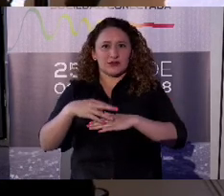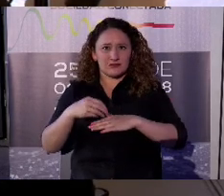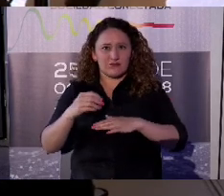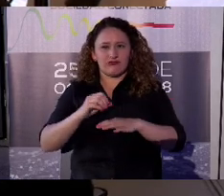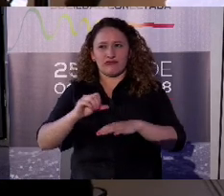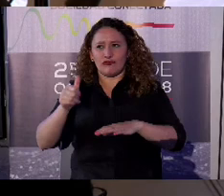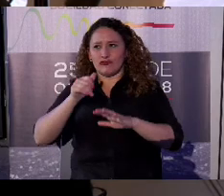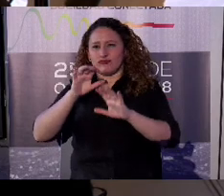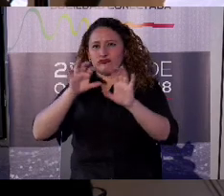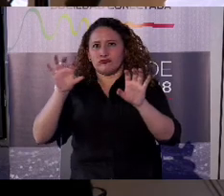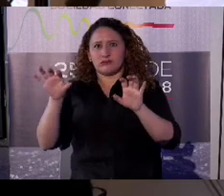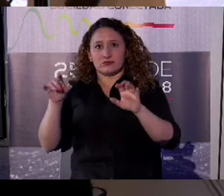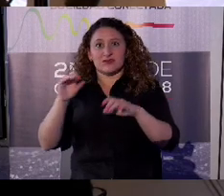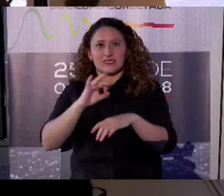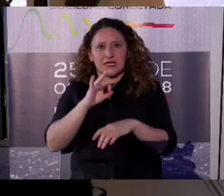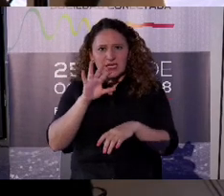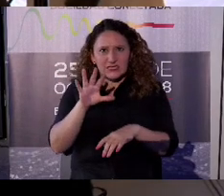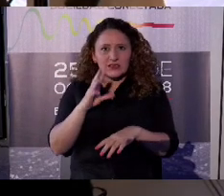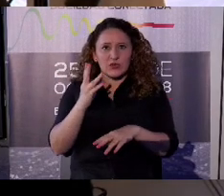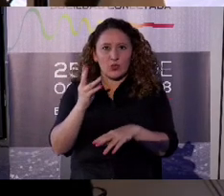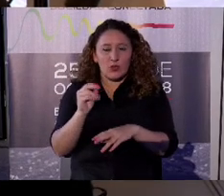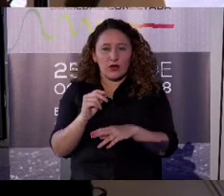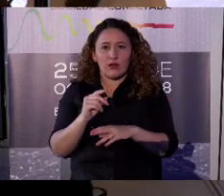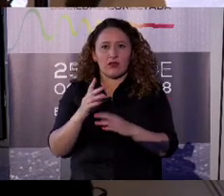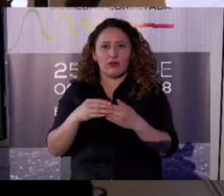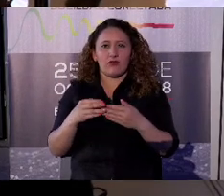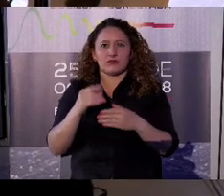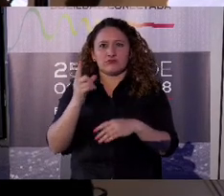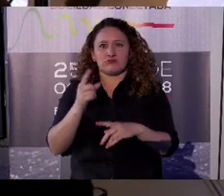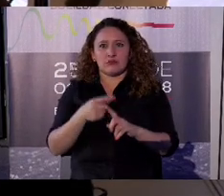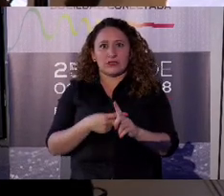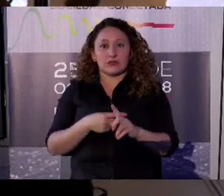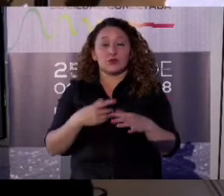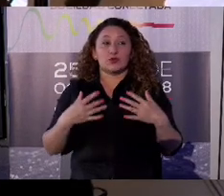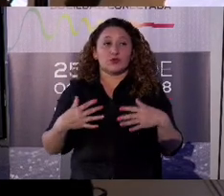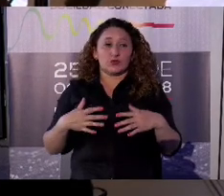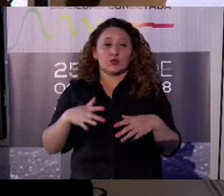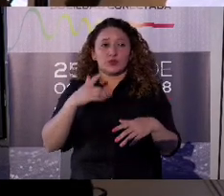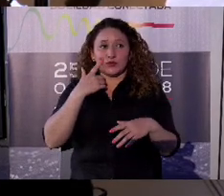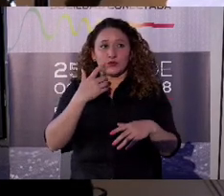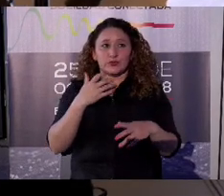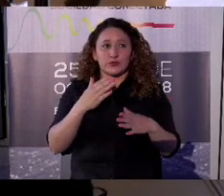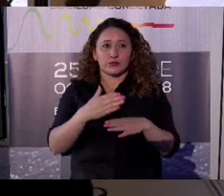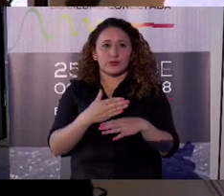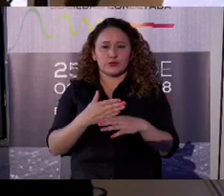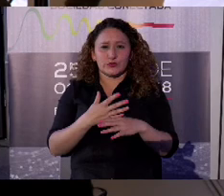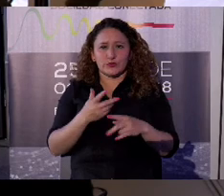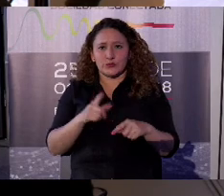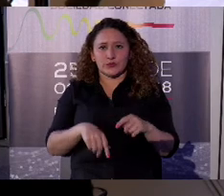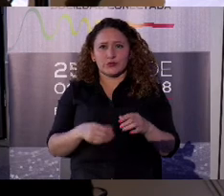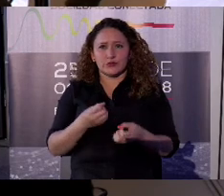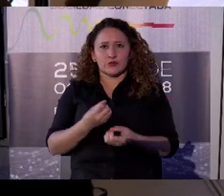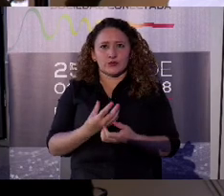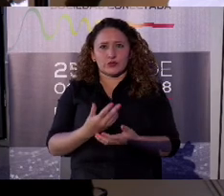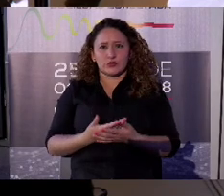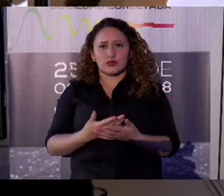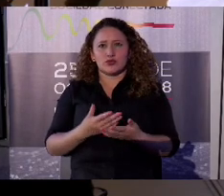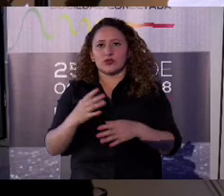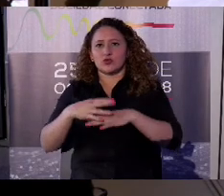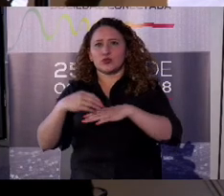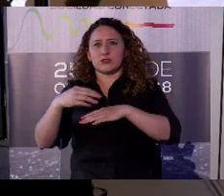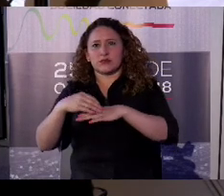del $35 al mes, de $40 al mes, pues bueno, hay un problema allí, porque no podemos pretender tener la infraestructura de